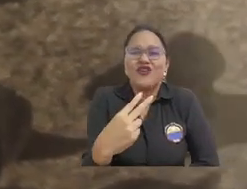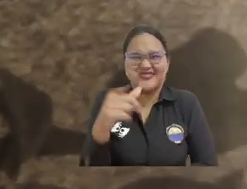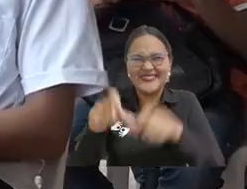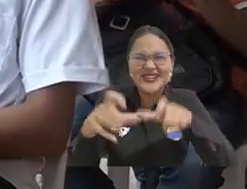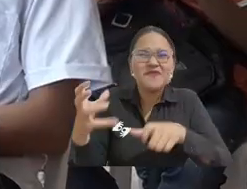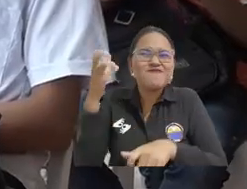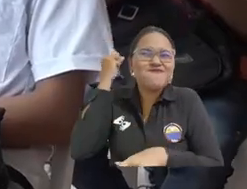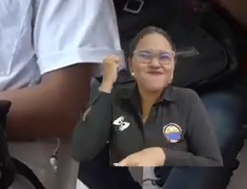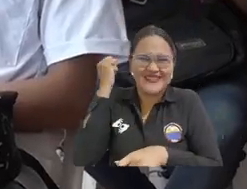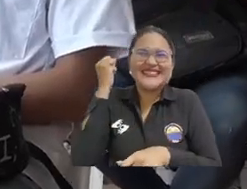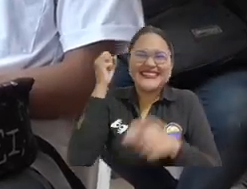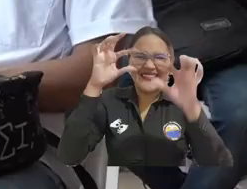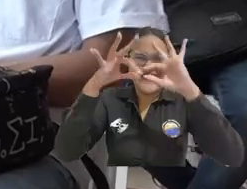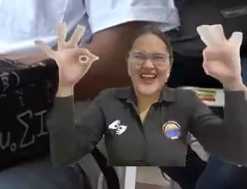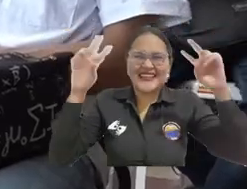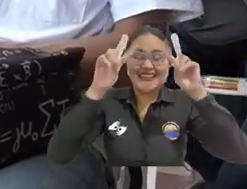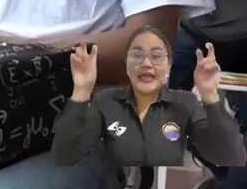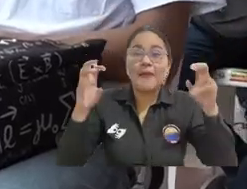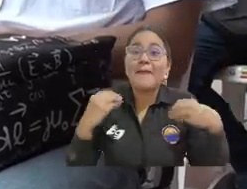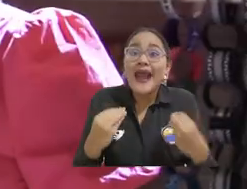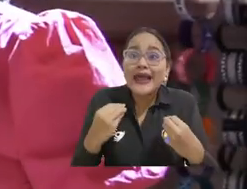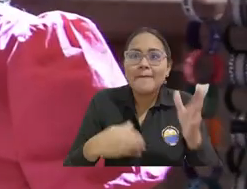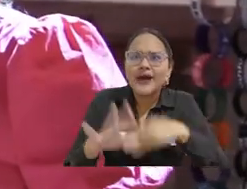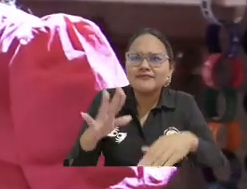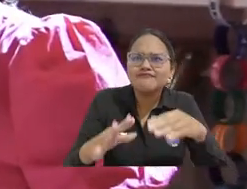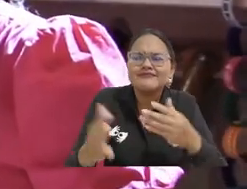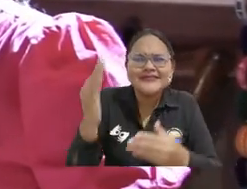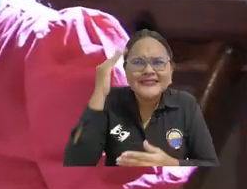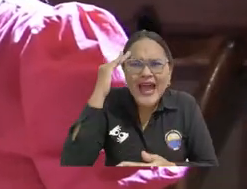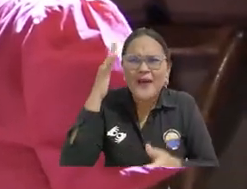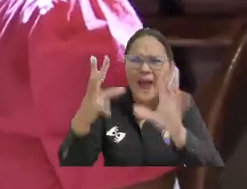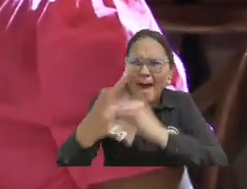los Ancestros, porque es un lugar de encuentro,